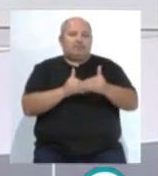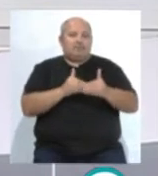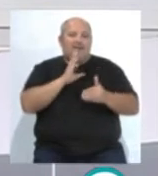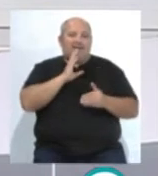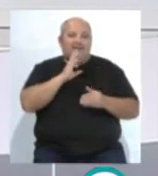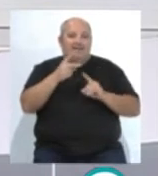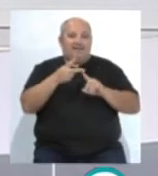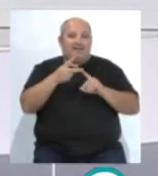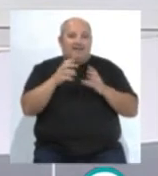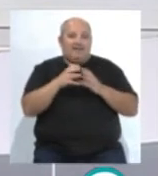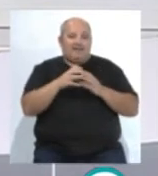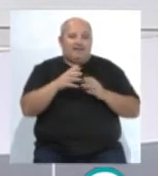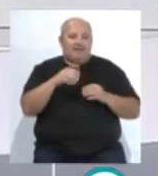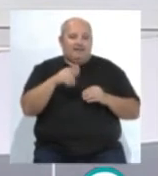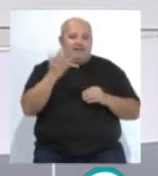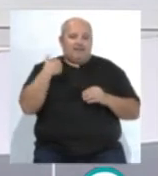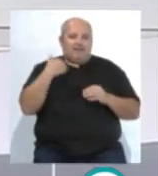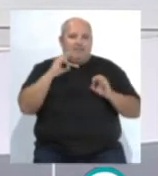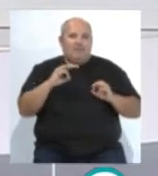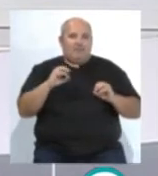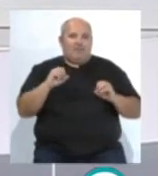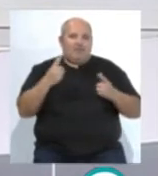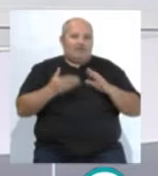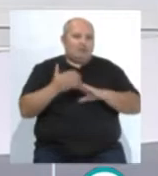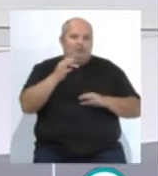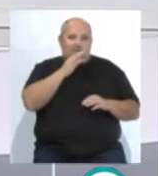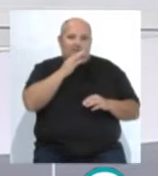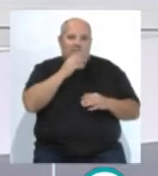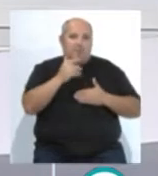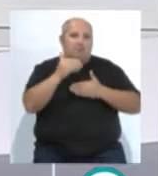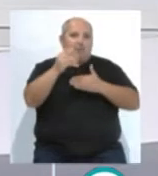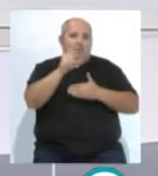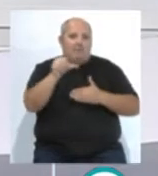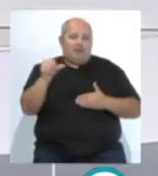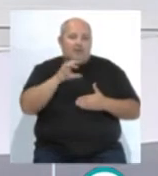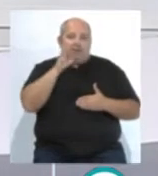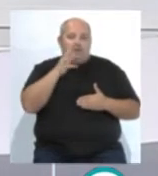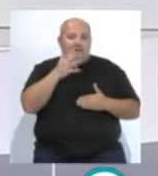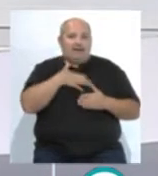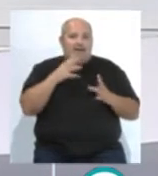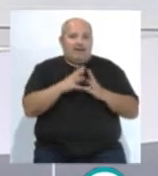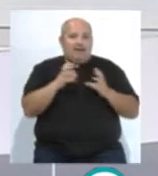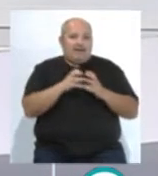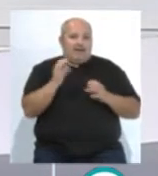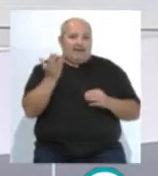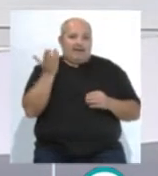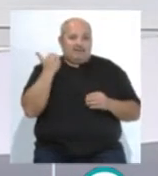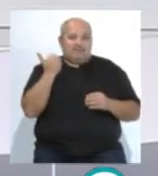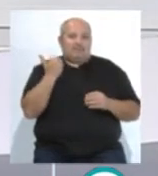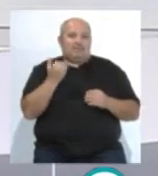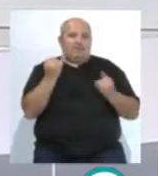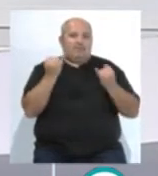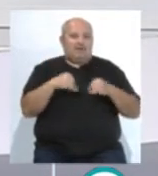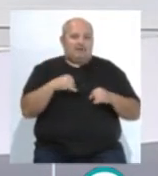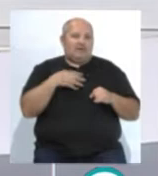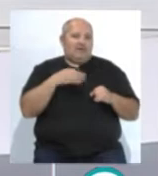alirón del equipo granadino, ya que bueno, no ha podido cantarlo. Se esperaba una